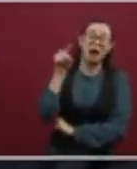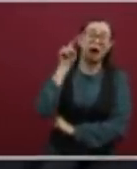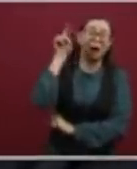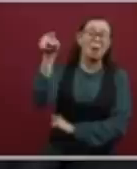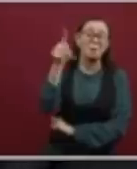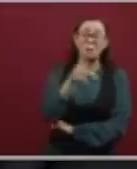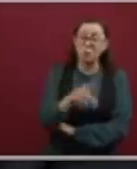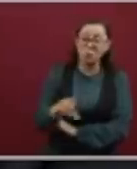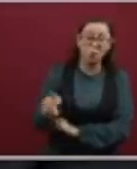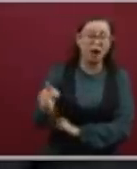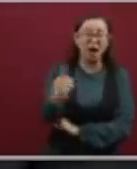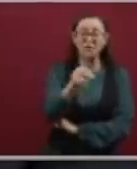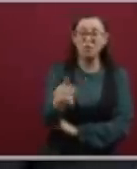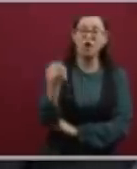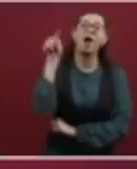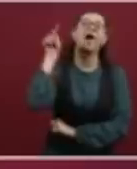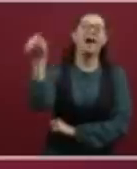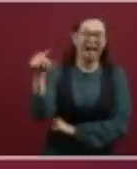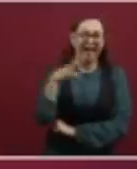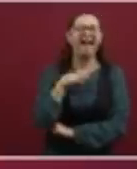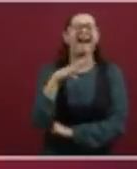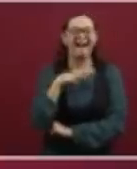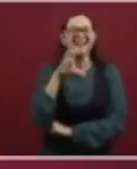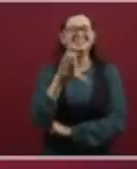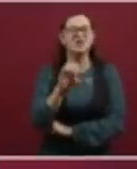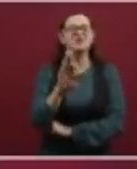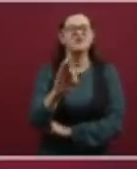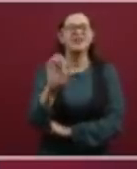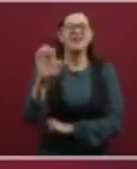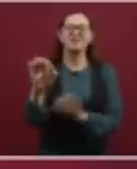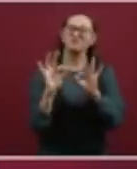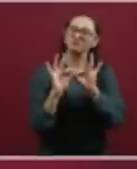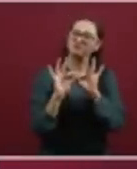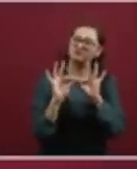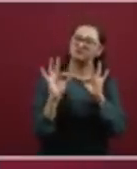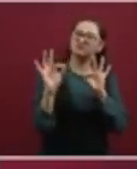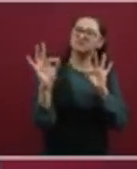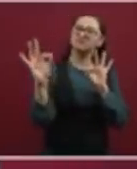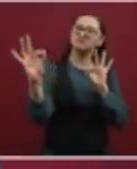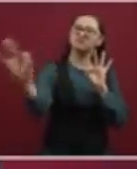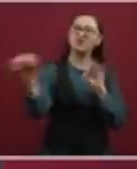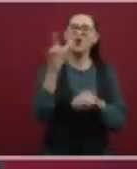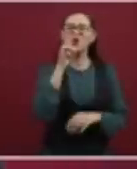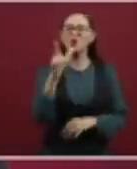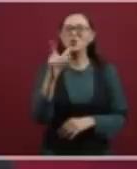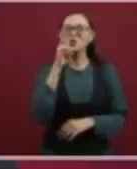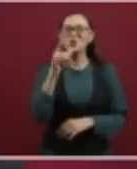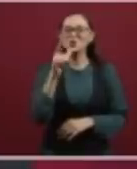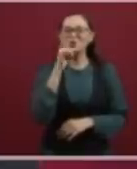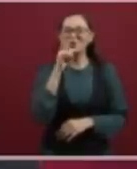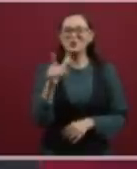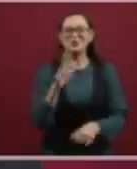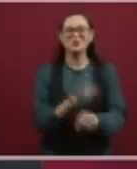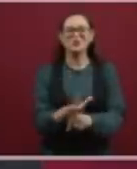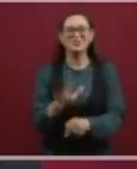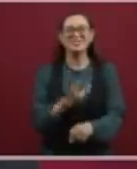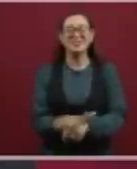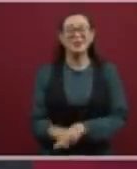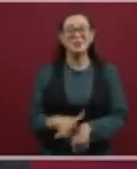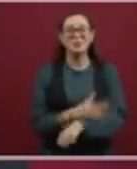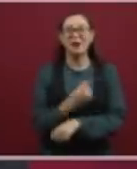y ahí está la línea de la Comisión Federal, porque en los pueblos más